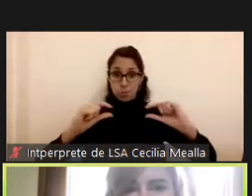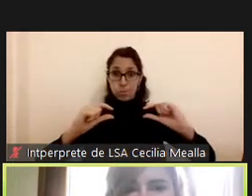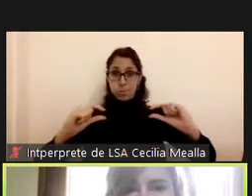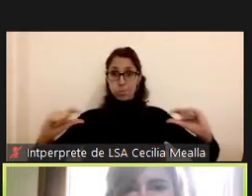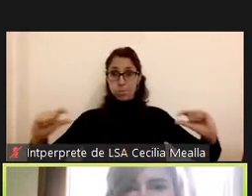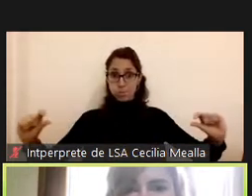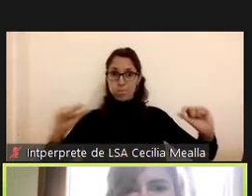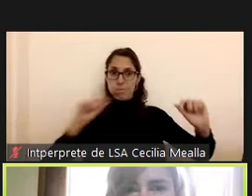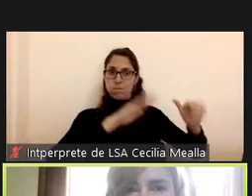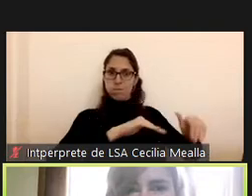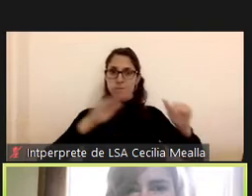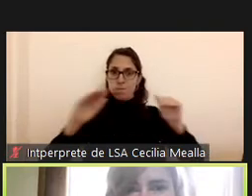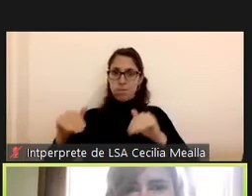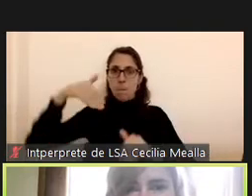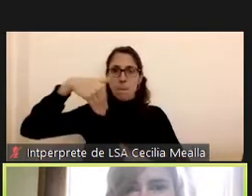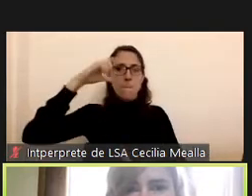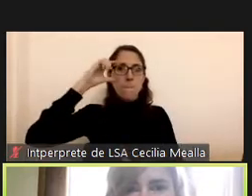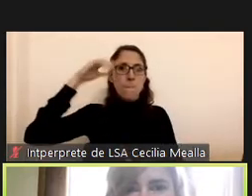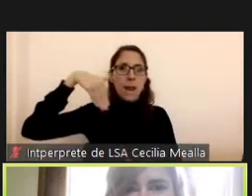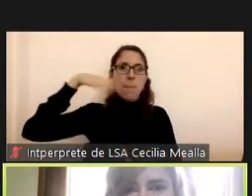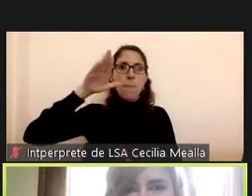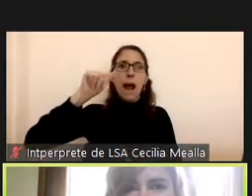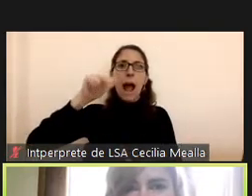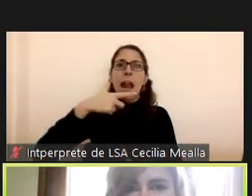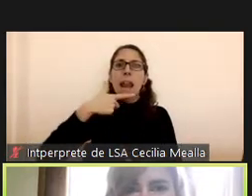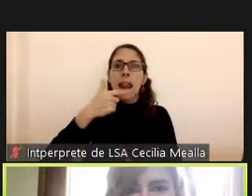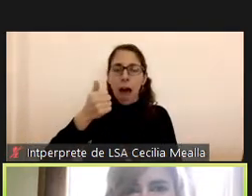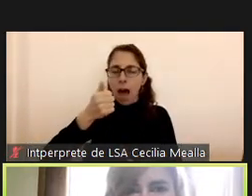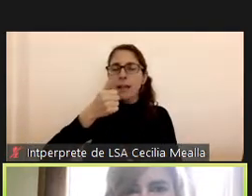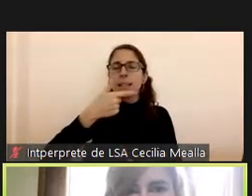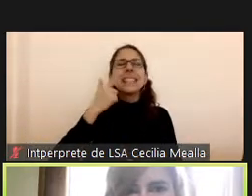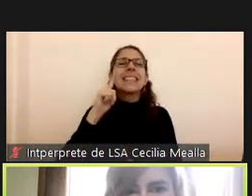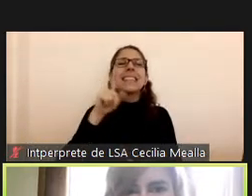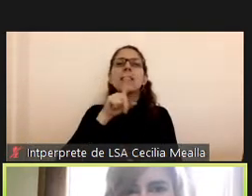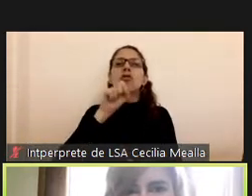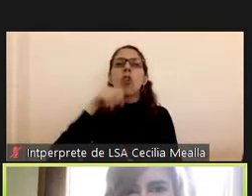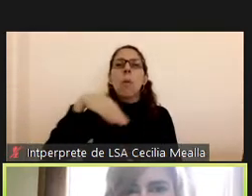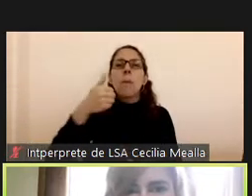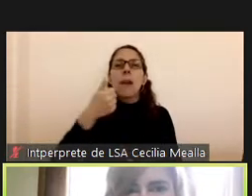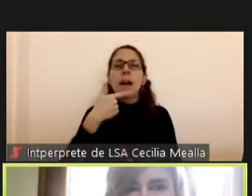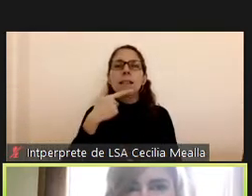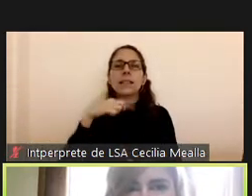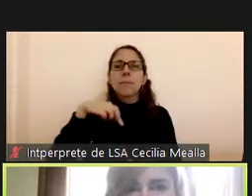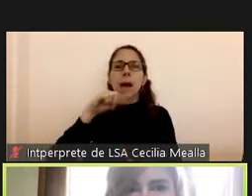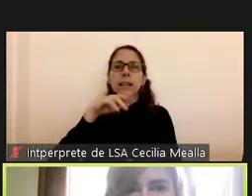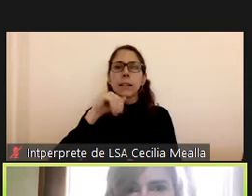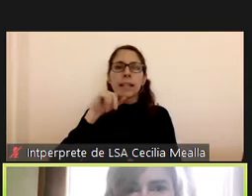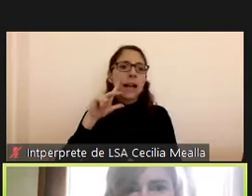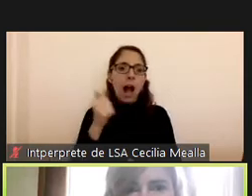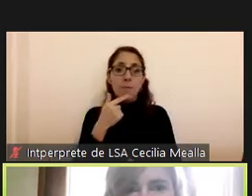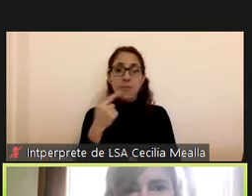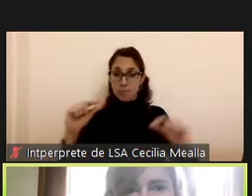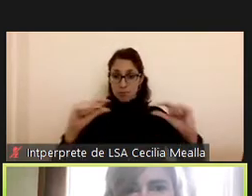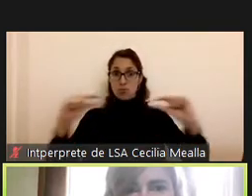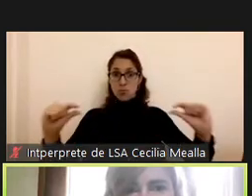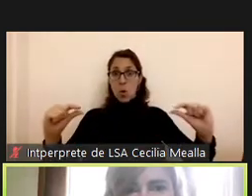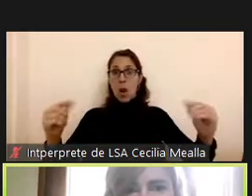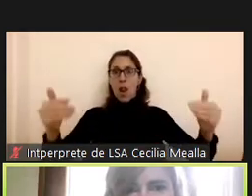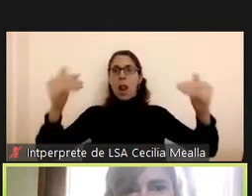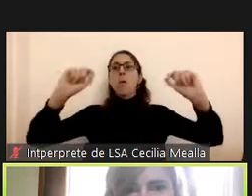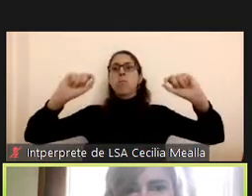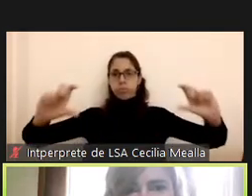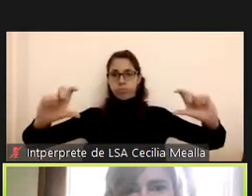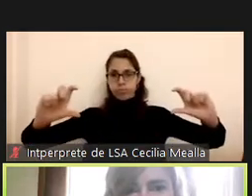membrana citoplasmática, después viene la pared, que va a ser de distinto grosor en cada una, y después en el caso de las